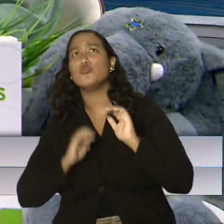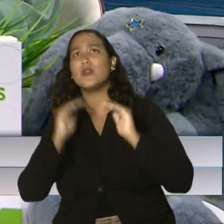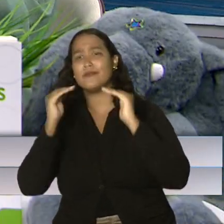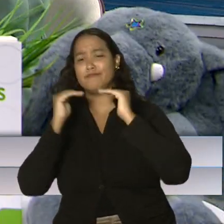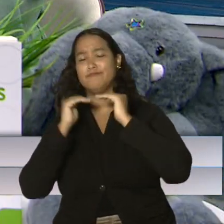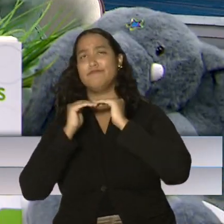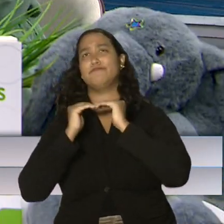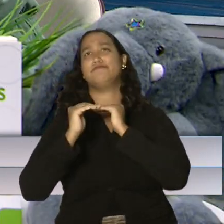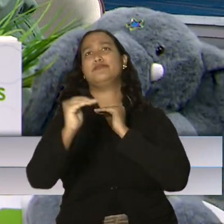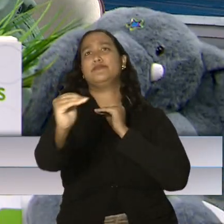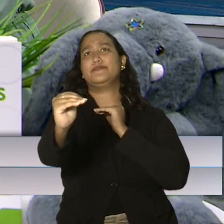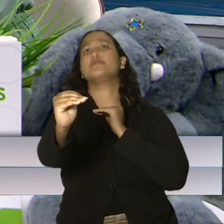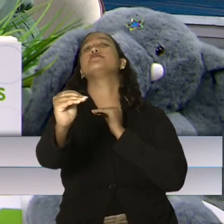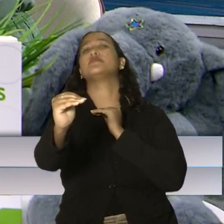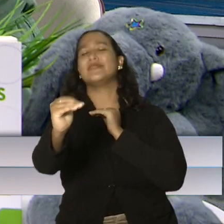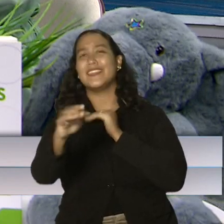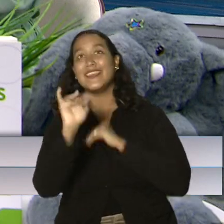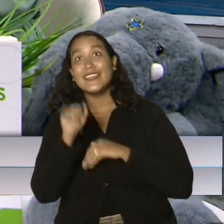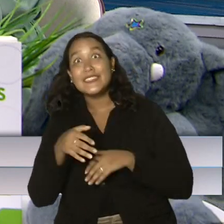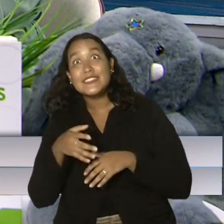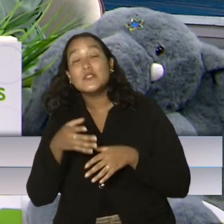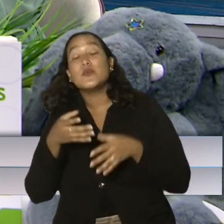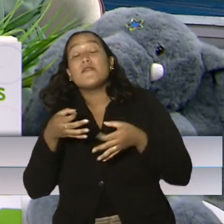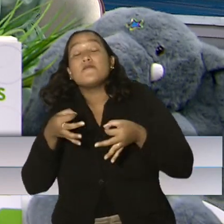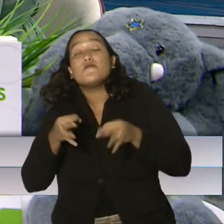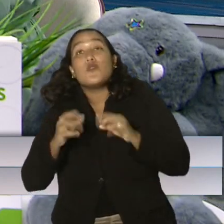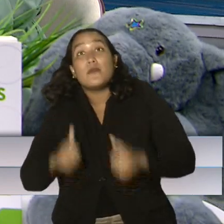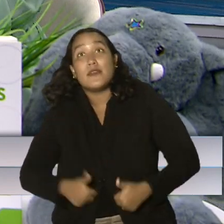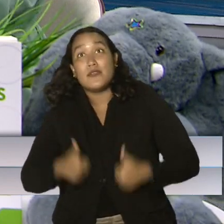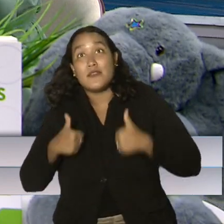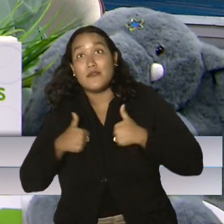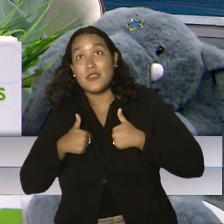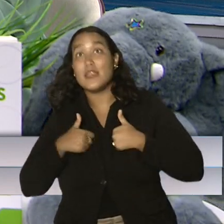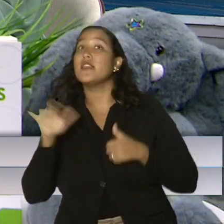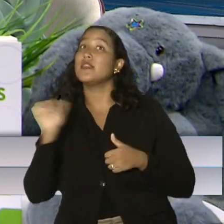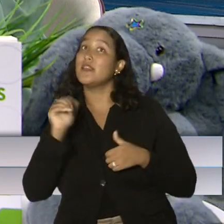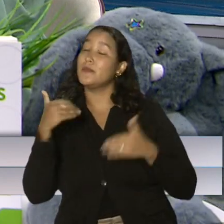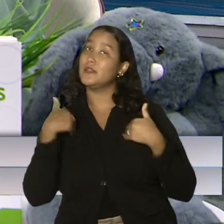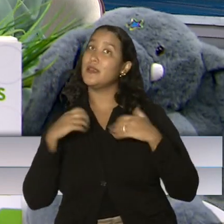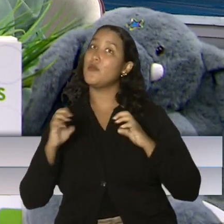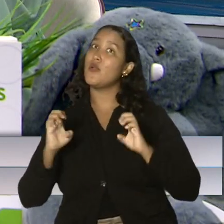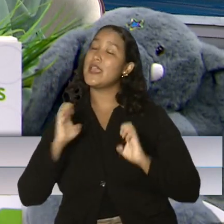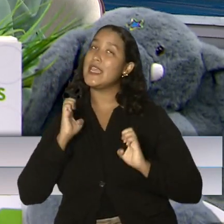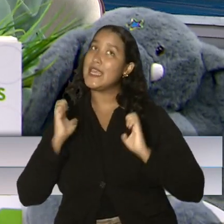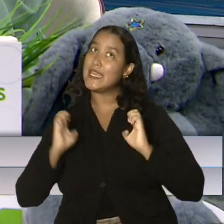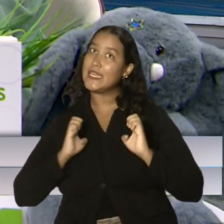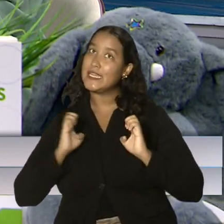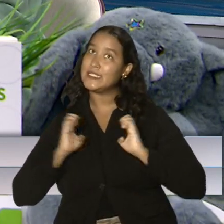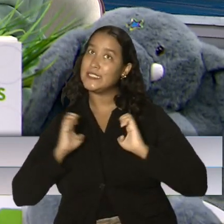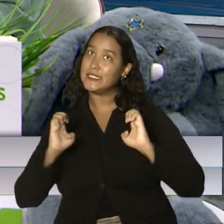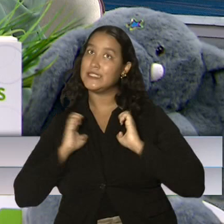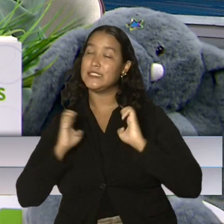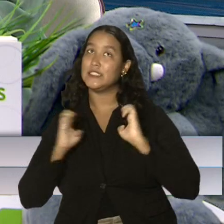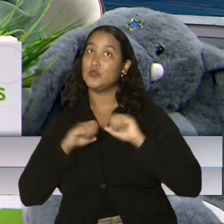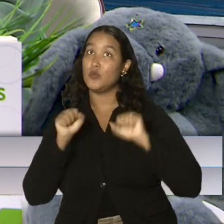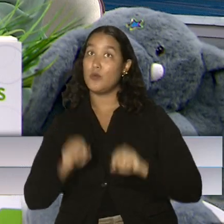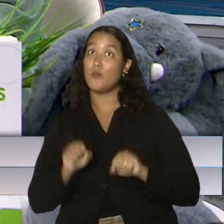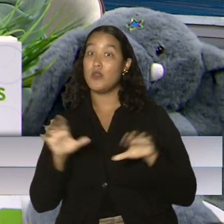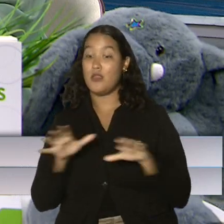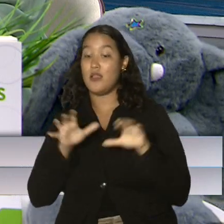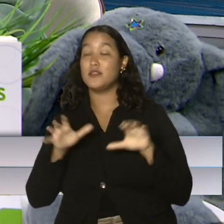vivir que viene acompañada por unos ejercicios que nos ayudan a implementar eso si podemos hablar un poquito de los ejercicios que vienen